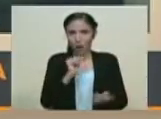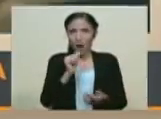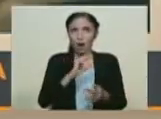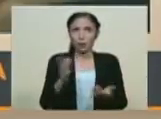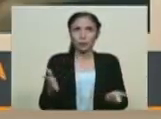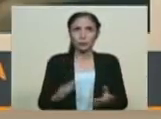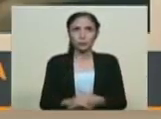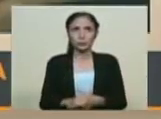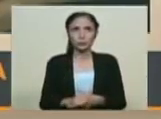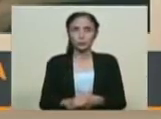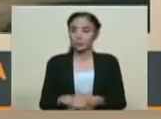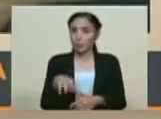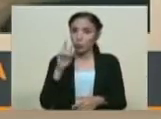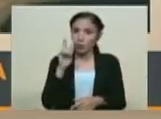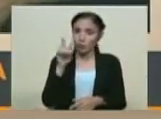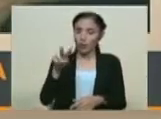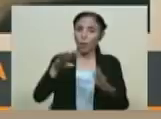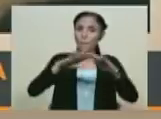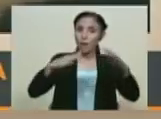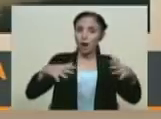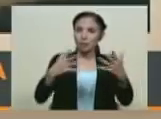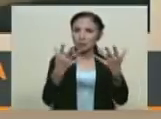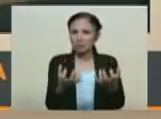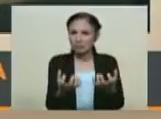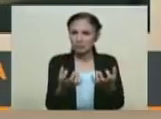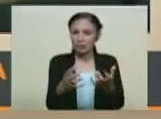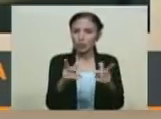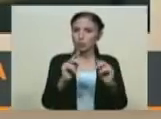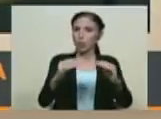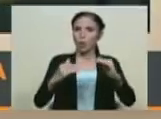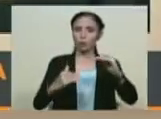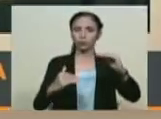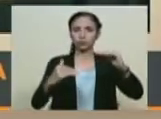¿Alguien ha visto que el mar se seque? No, más bien el mar está subiendo.